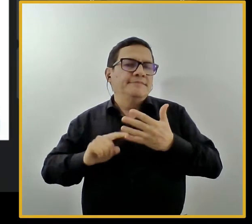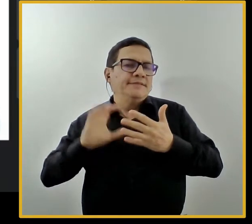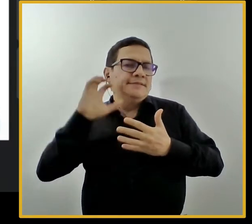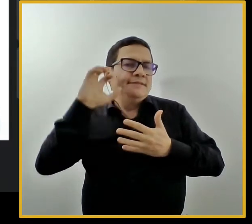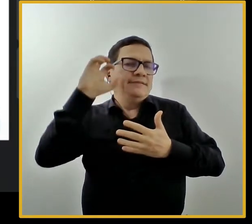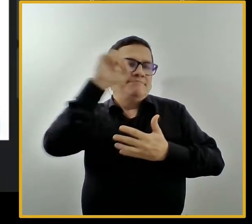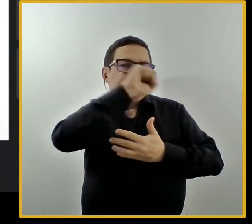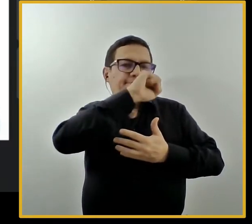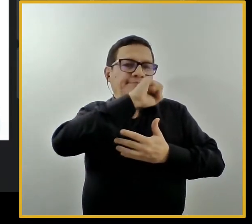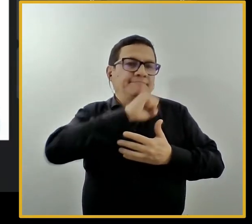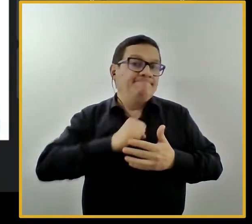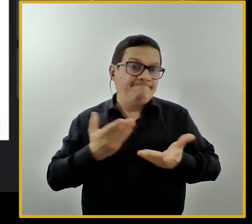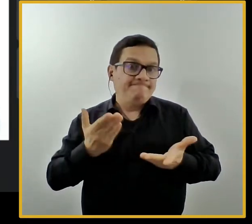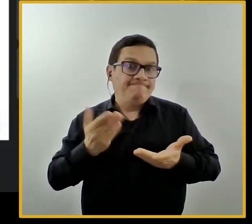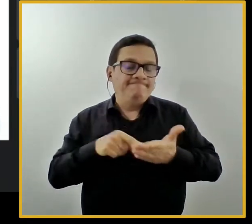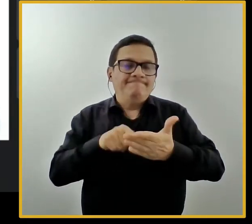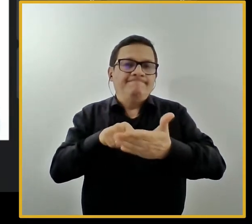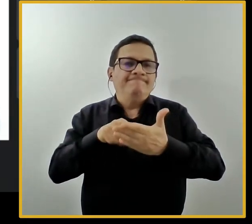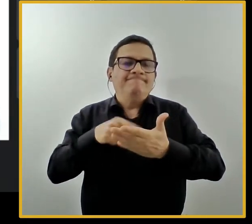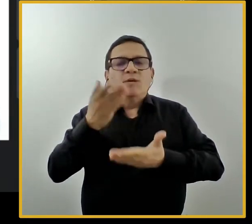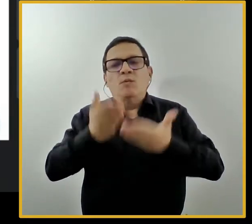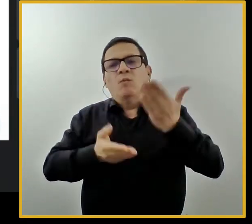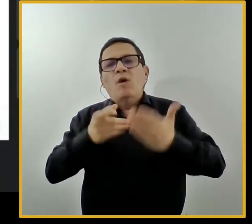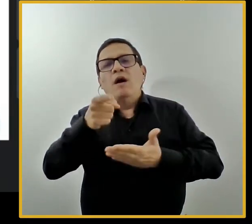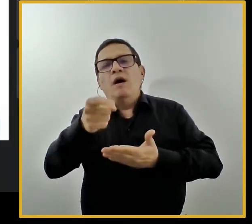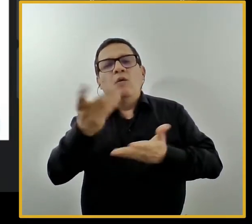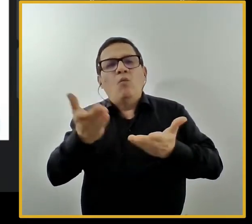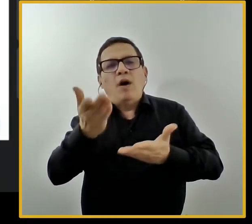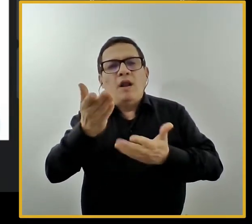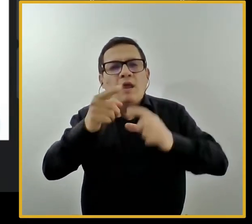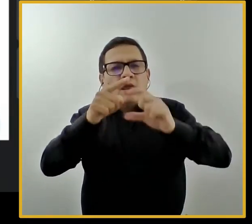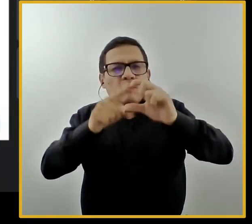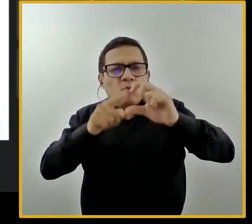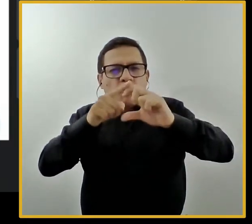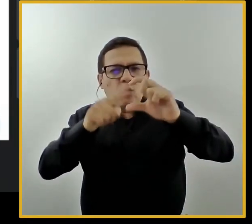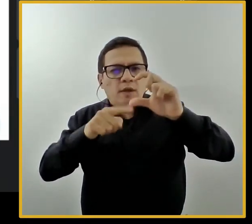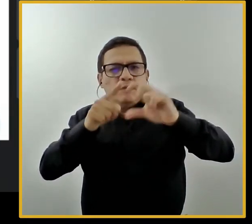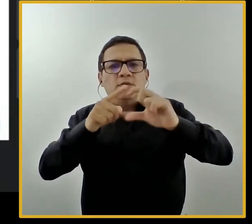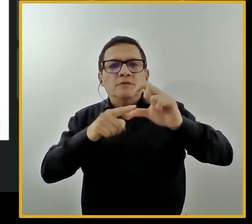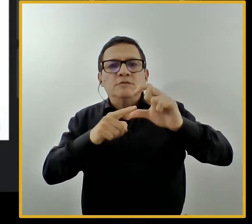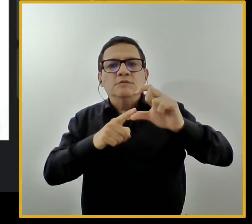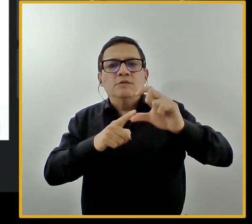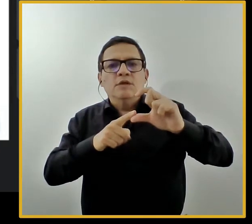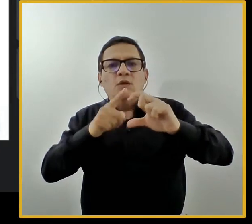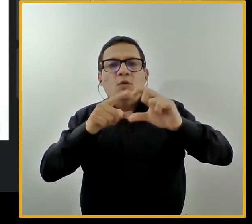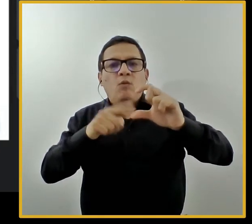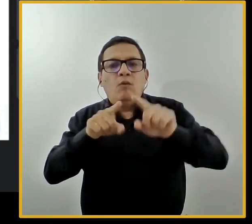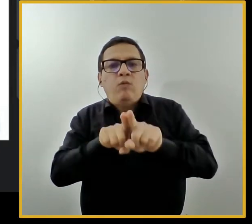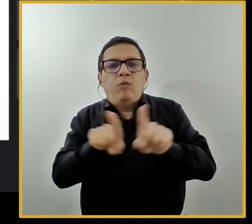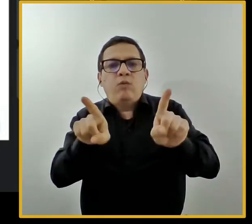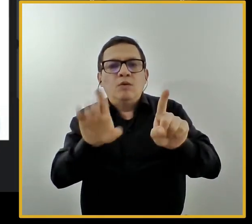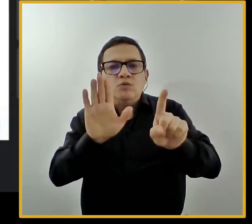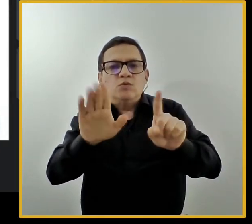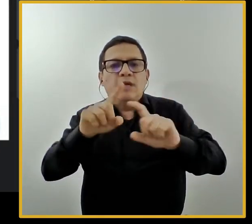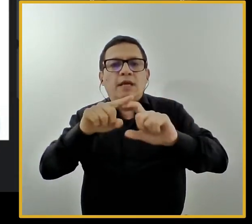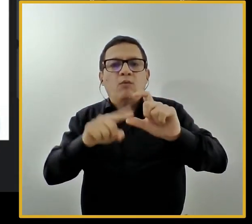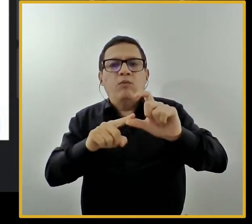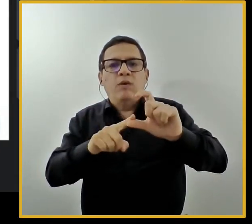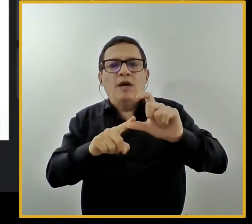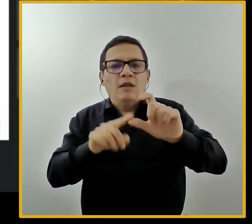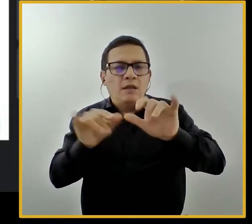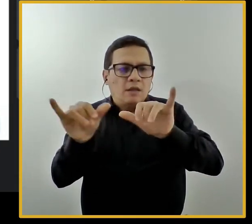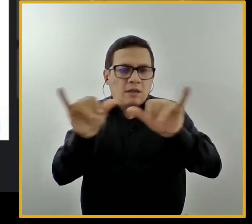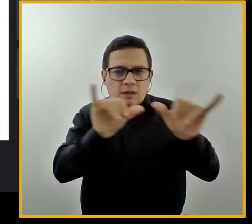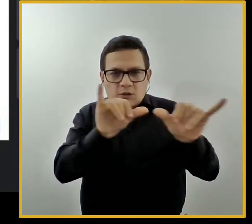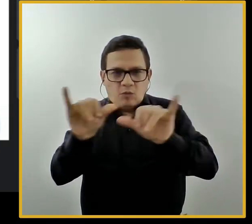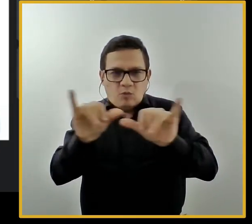identificar, ¿no? Allí, teniendo en cuenta que es una ecuación, ¿cierto? Una ecuación diferencial es una ecuación, es una